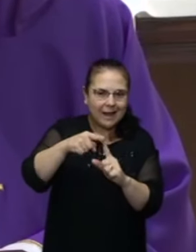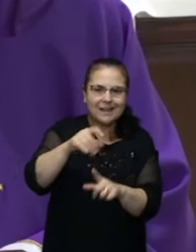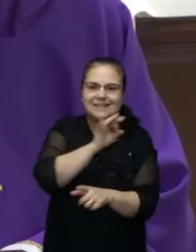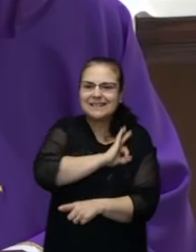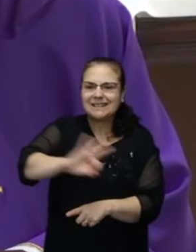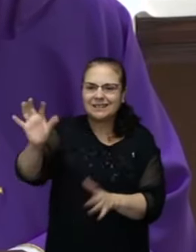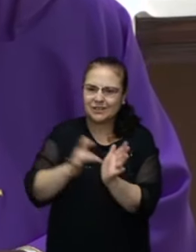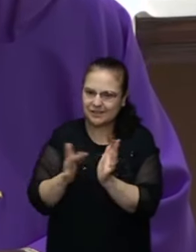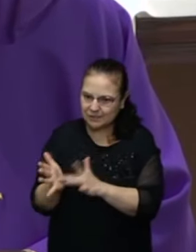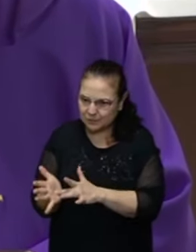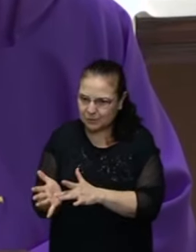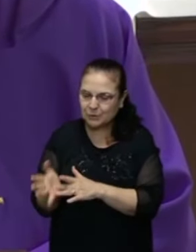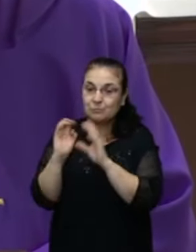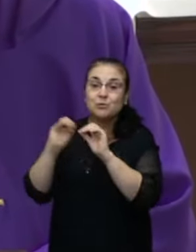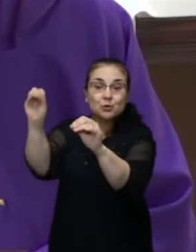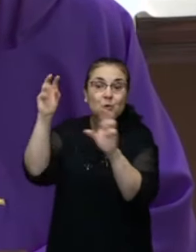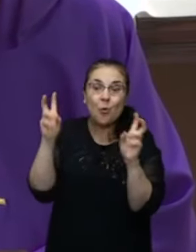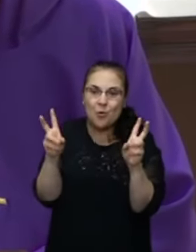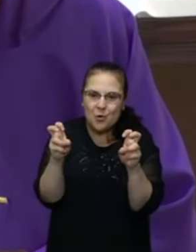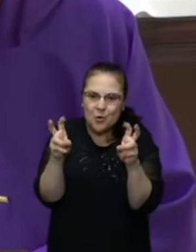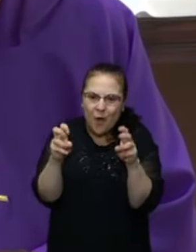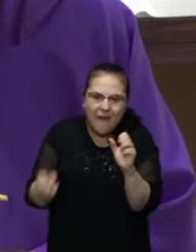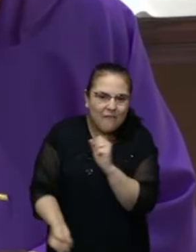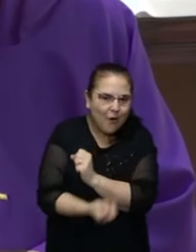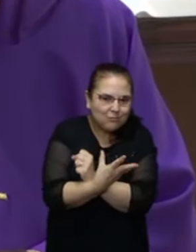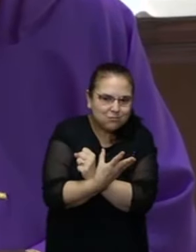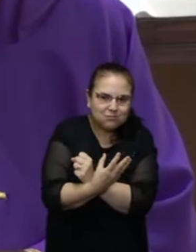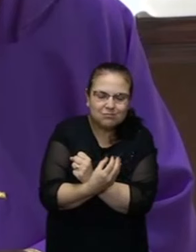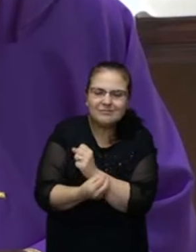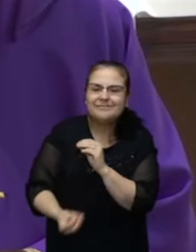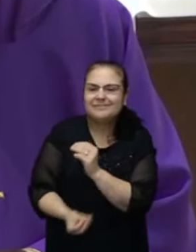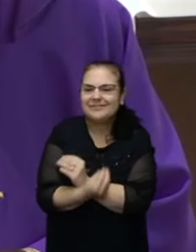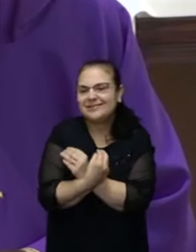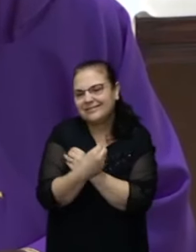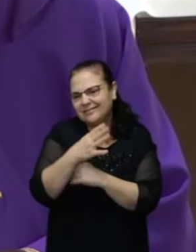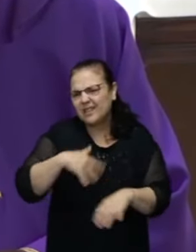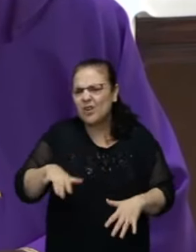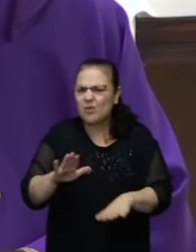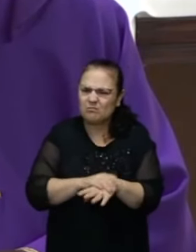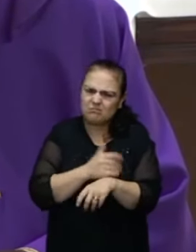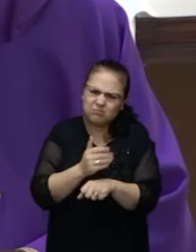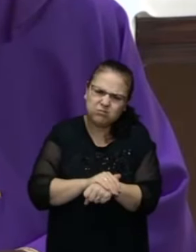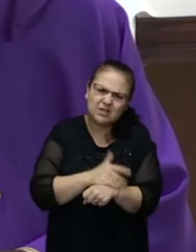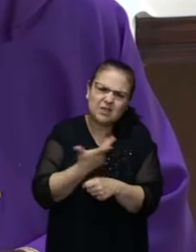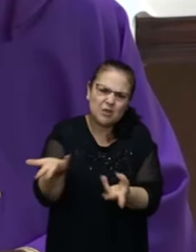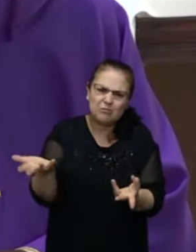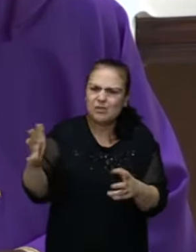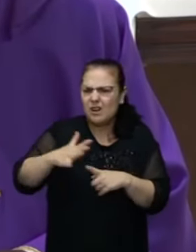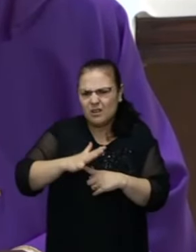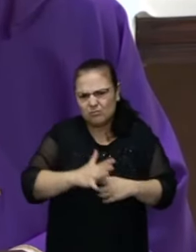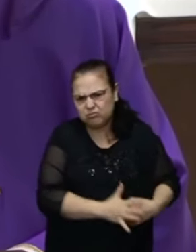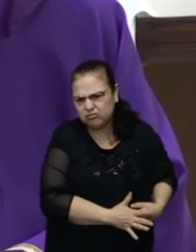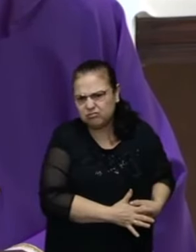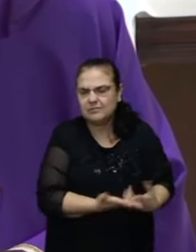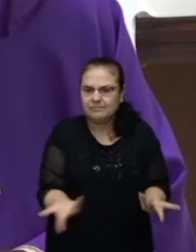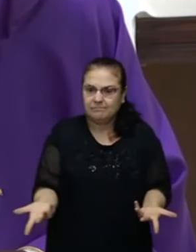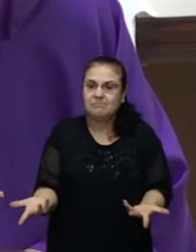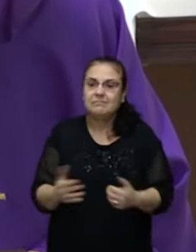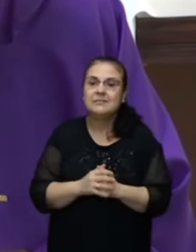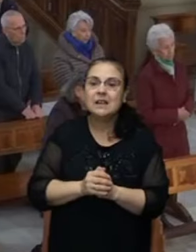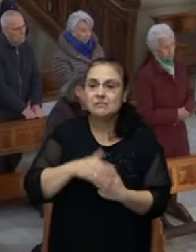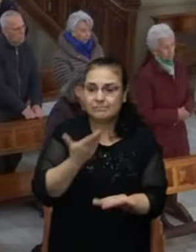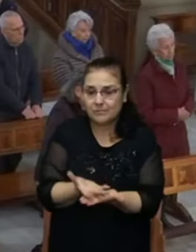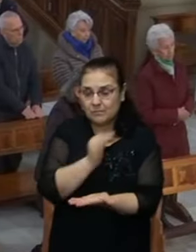Jesús, en su nuevo nacimiento, tenga compasión de los que sufren cualquier forma de marginación, roguemos al